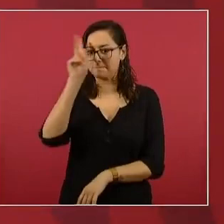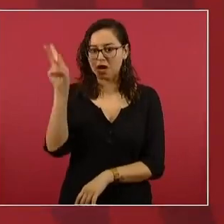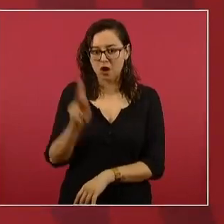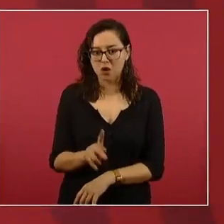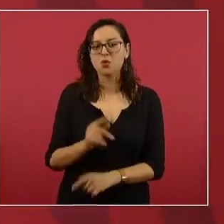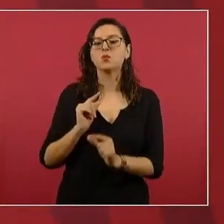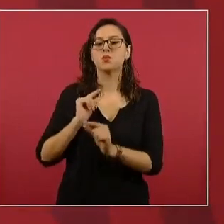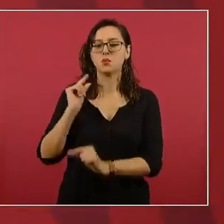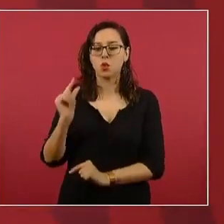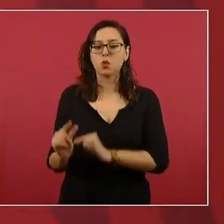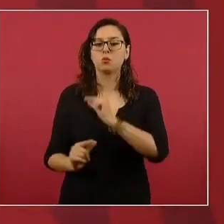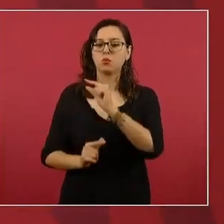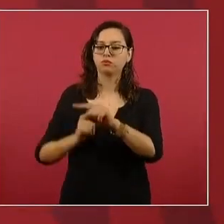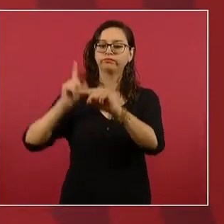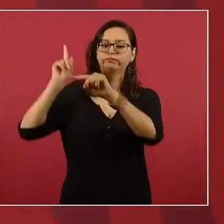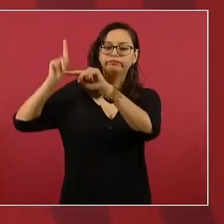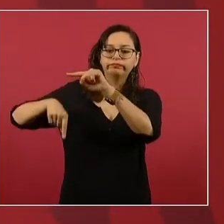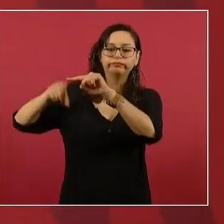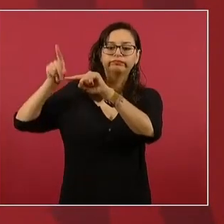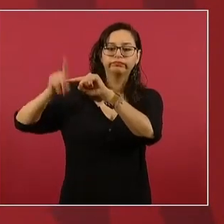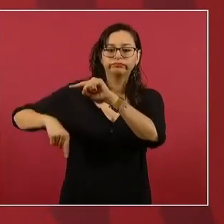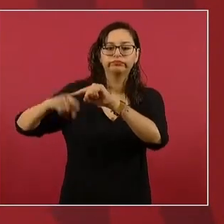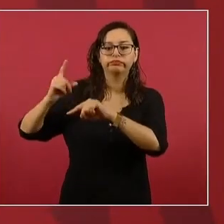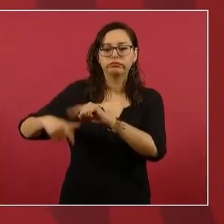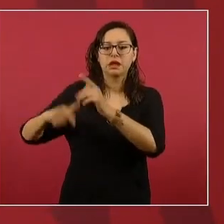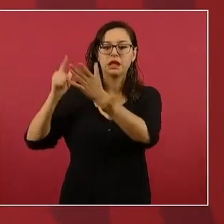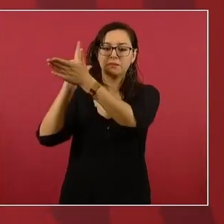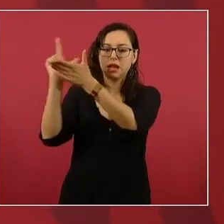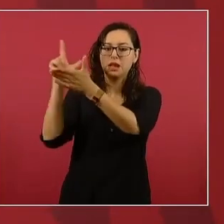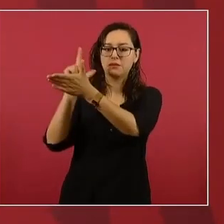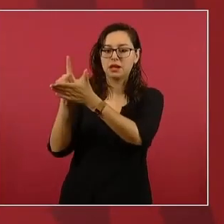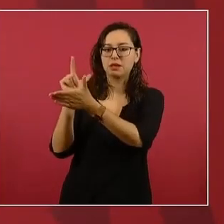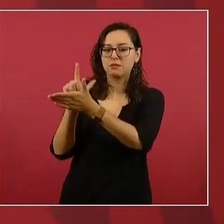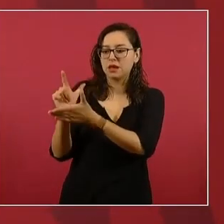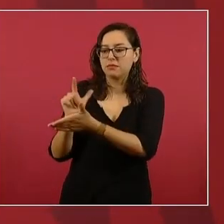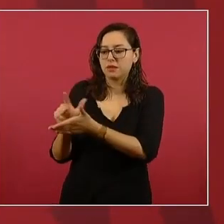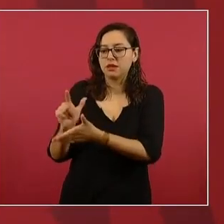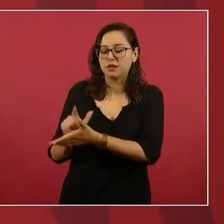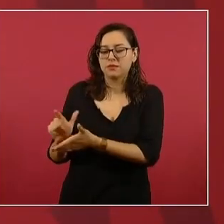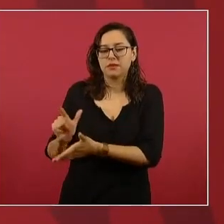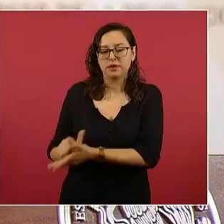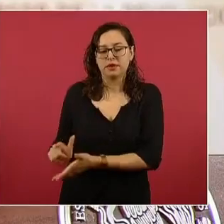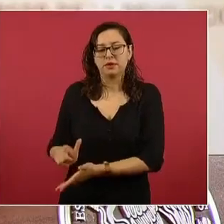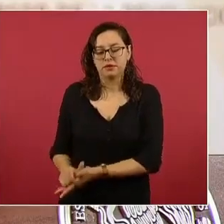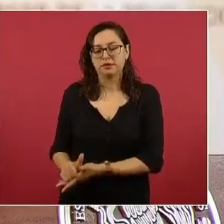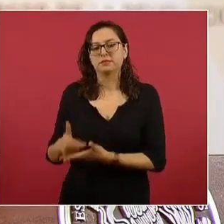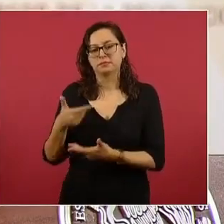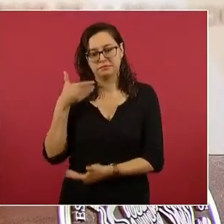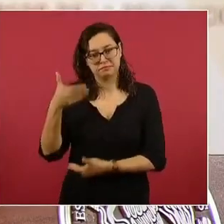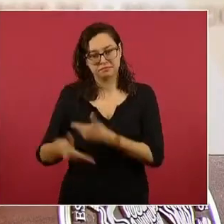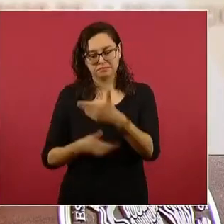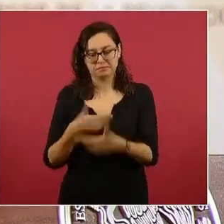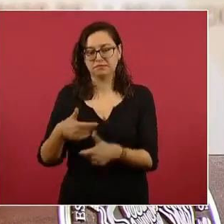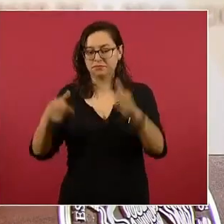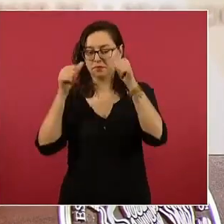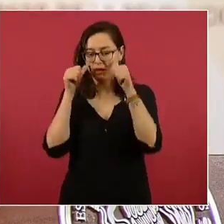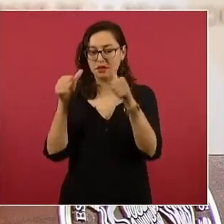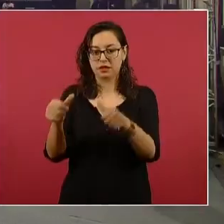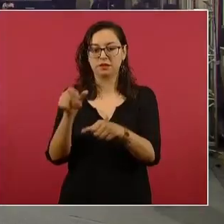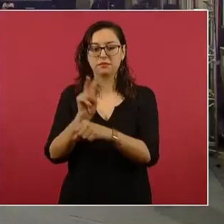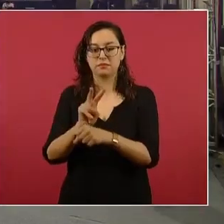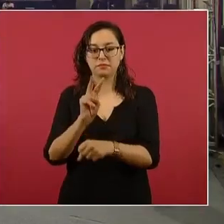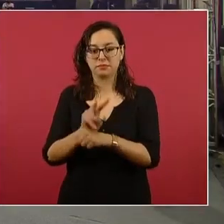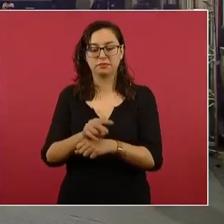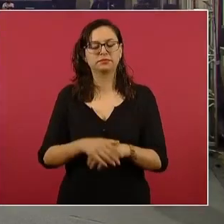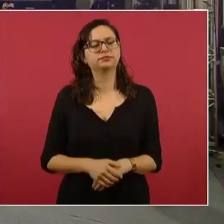Poco a poco se ha ido avanzando y vamos a seguir, ¿no?, pendientes de eso. ¿Y